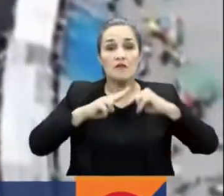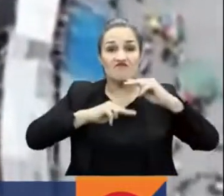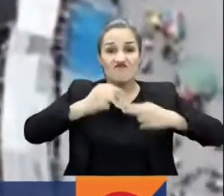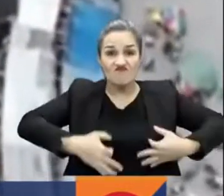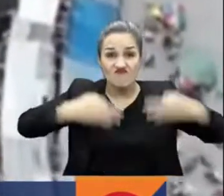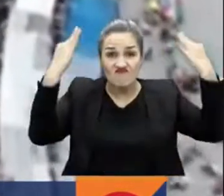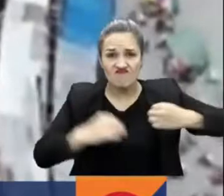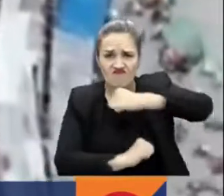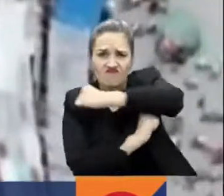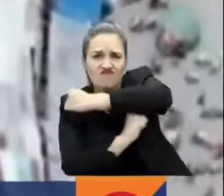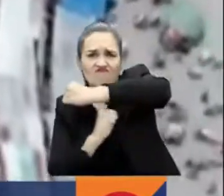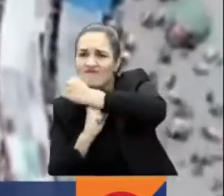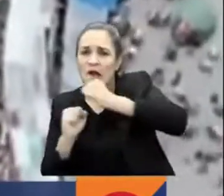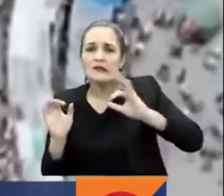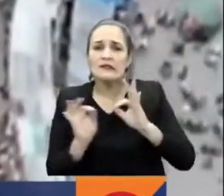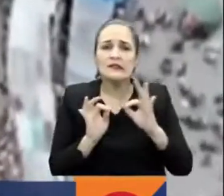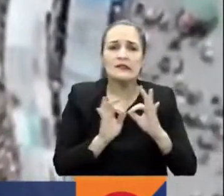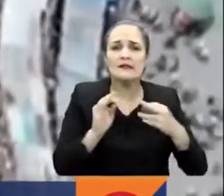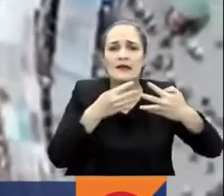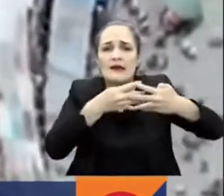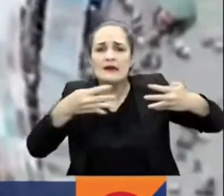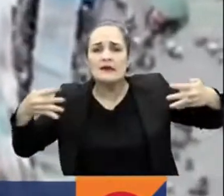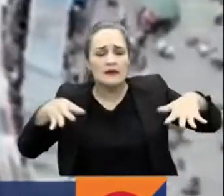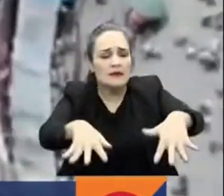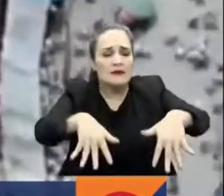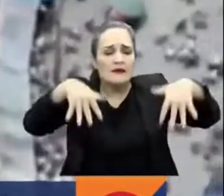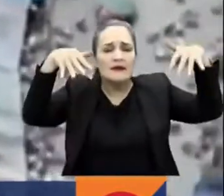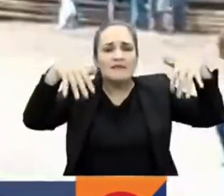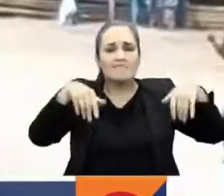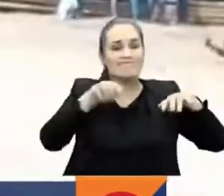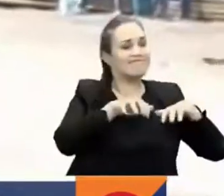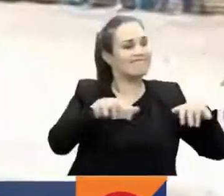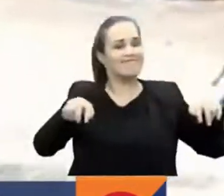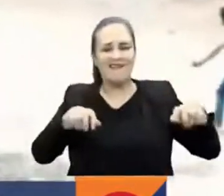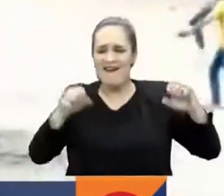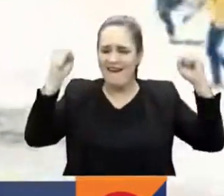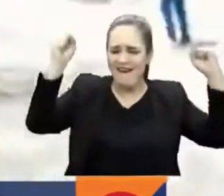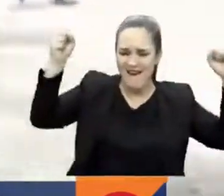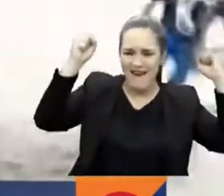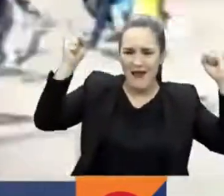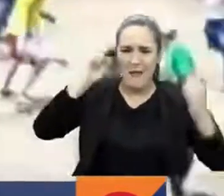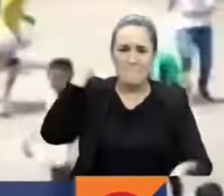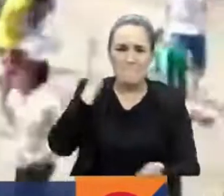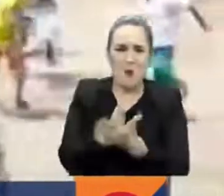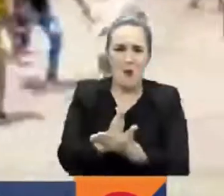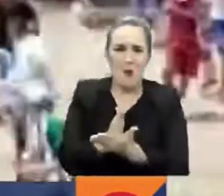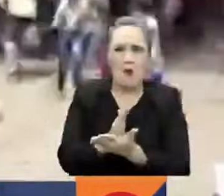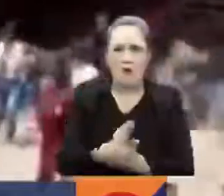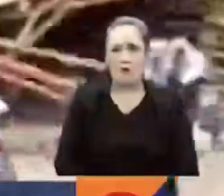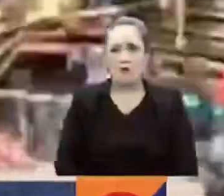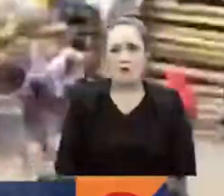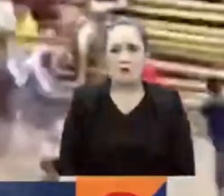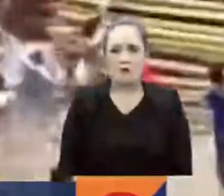montados para las corralejas en el Espinal, en Tolima, sellaron así el fin de la fiesta sanjuanera.